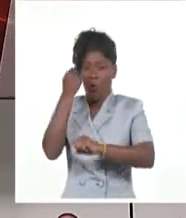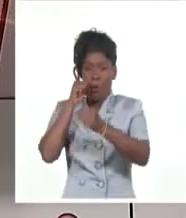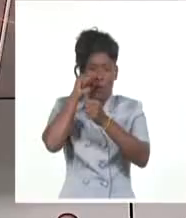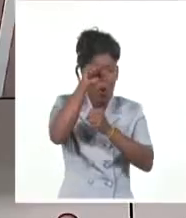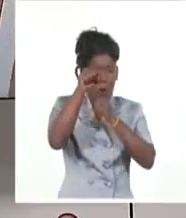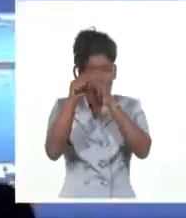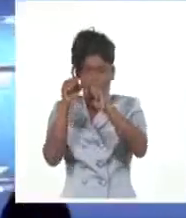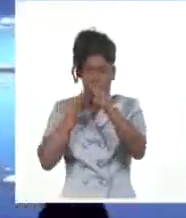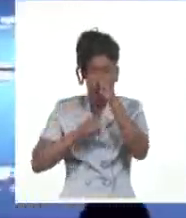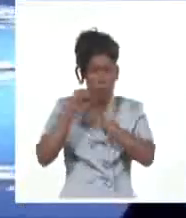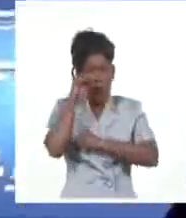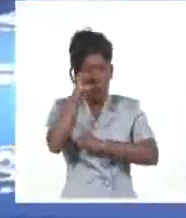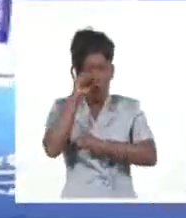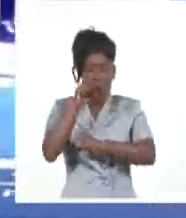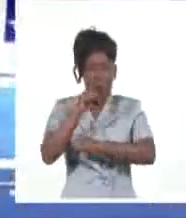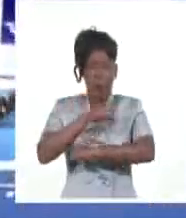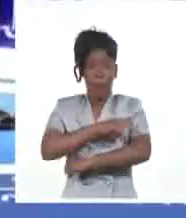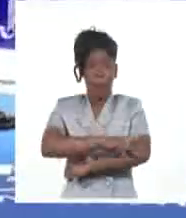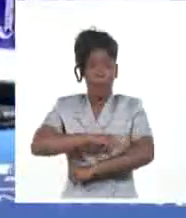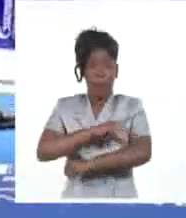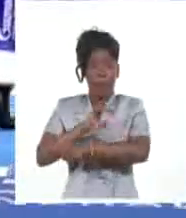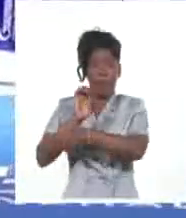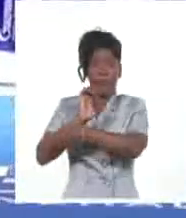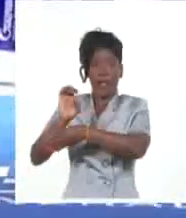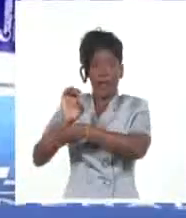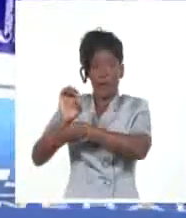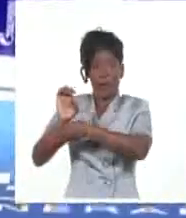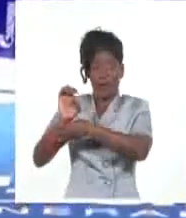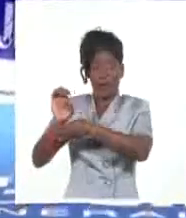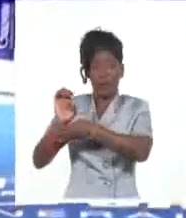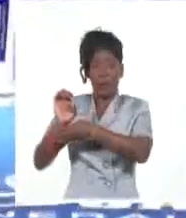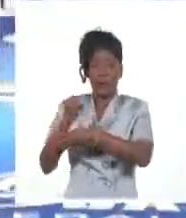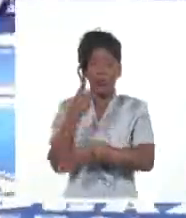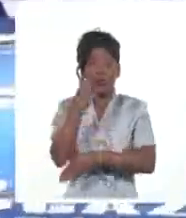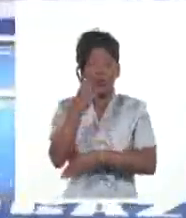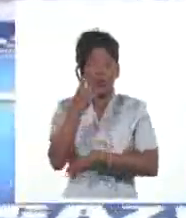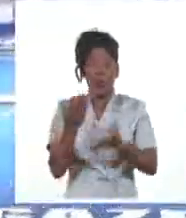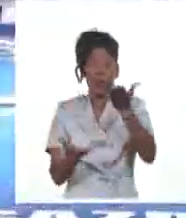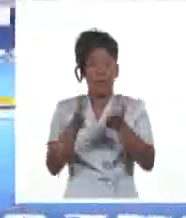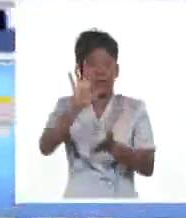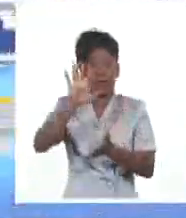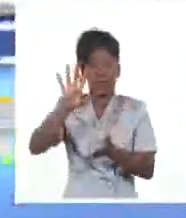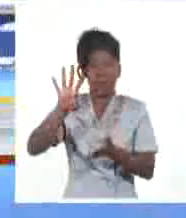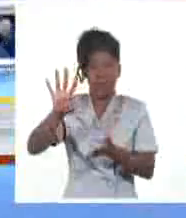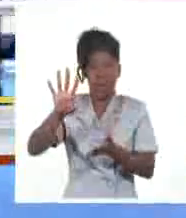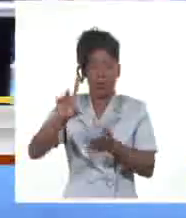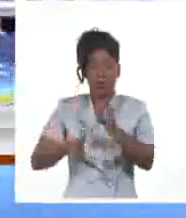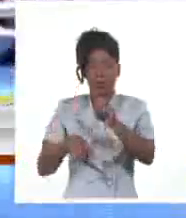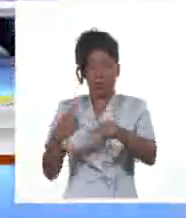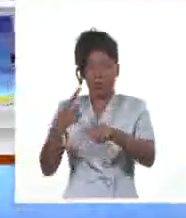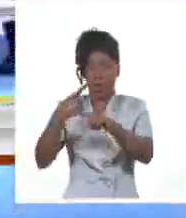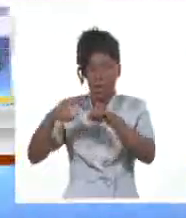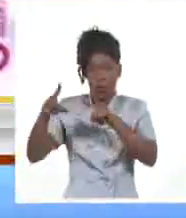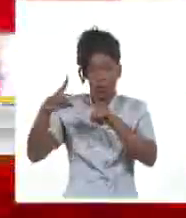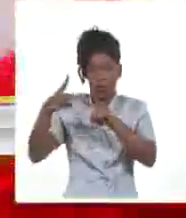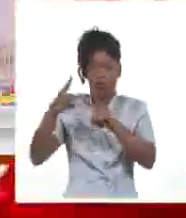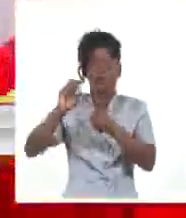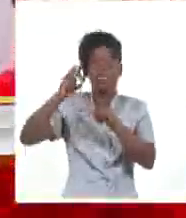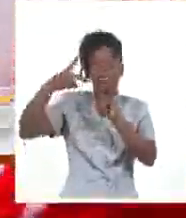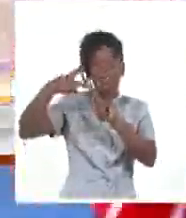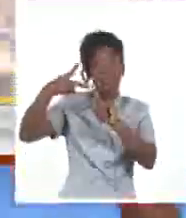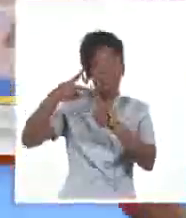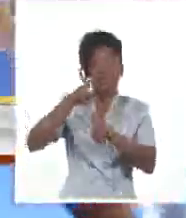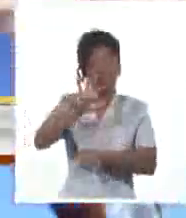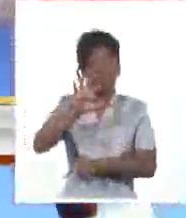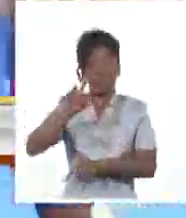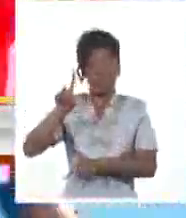Guayaquil, Ecuador. Damián Arce en los 54 kilogramos se medirá al dominicano Rodrigo Marte. Erislán Romero en los 51 va a enfrentar